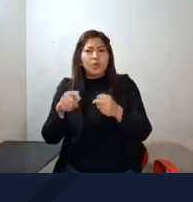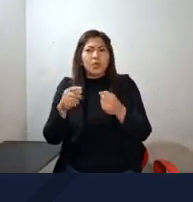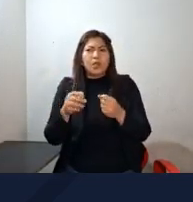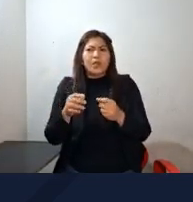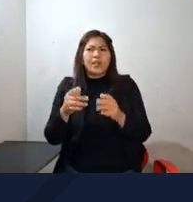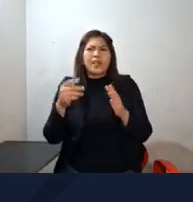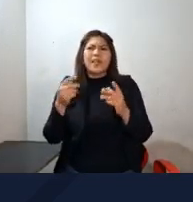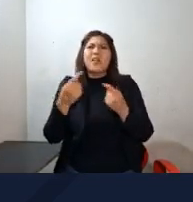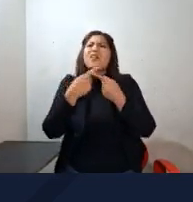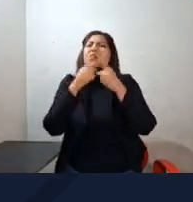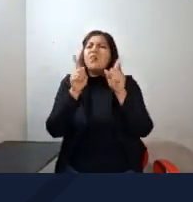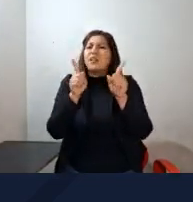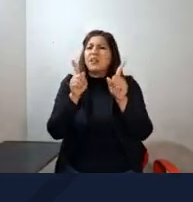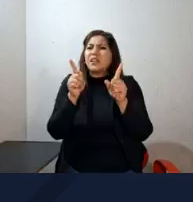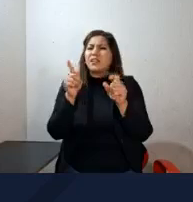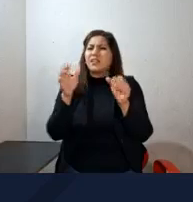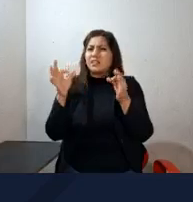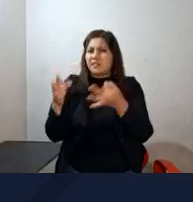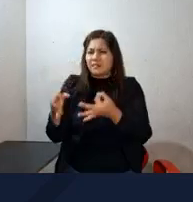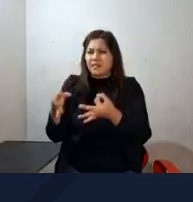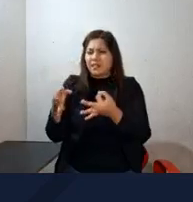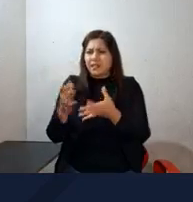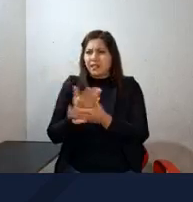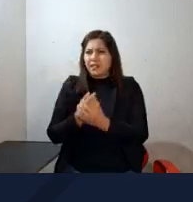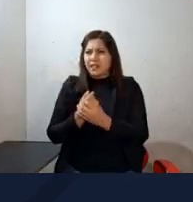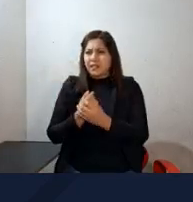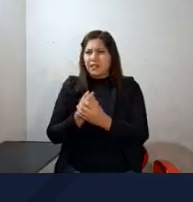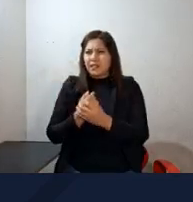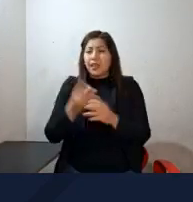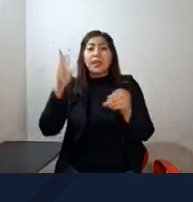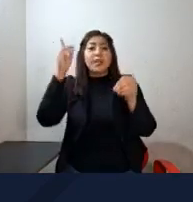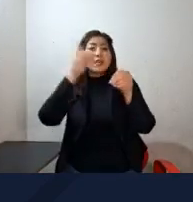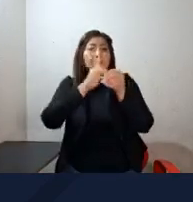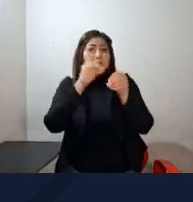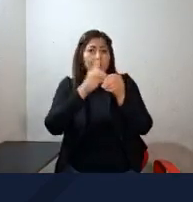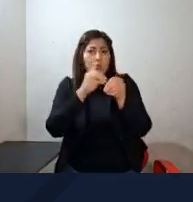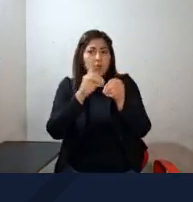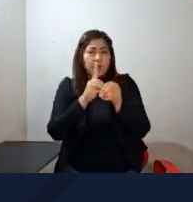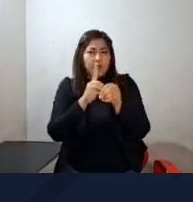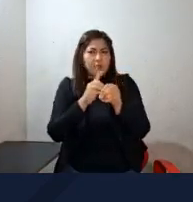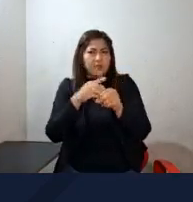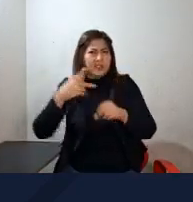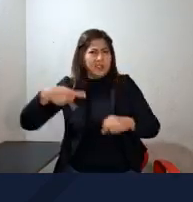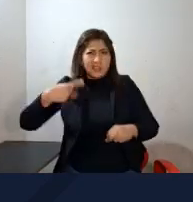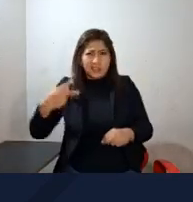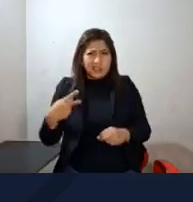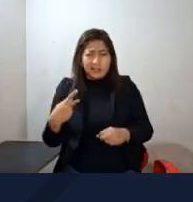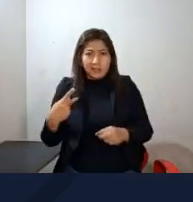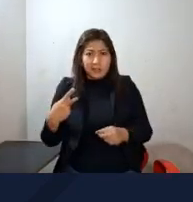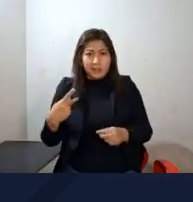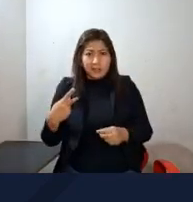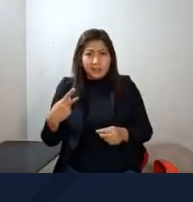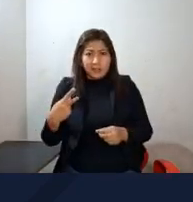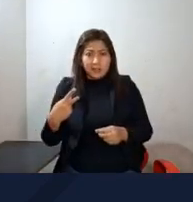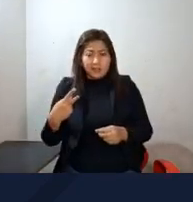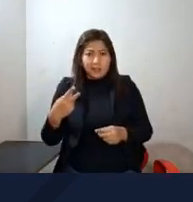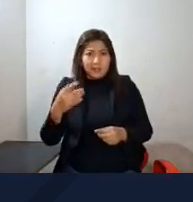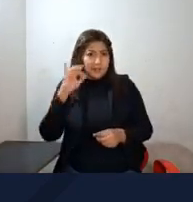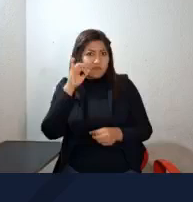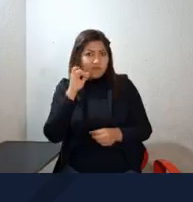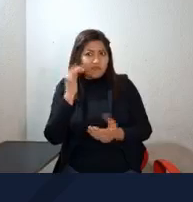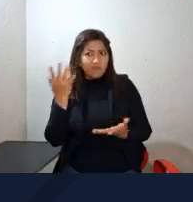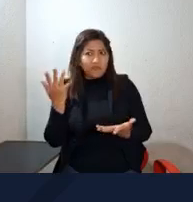¿Es mejor hacer una donación? ¿Es mejor hacer una donación? ¿Esa es la pregunta? Sí, mire, aquí está la pregunta.